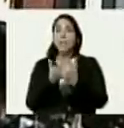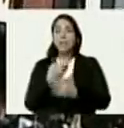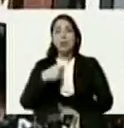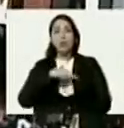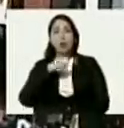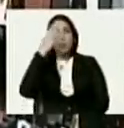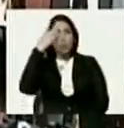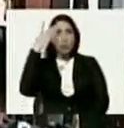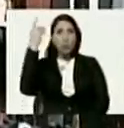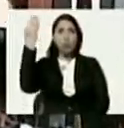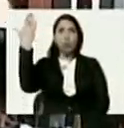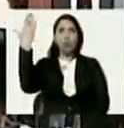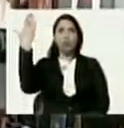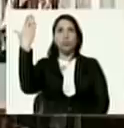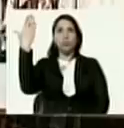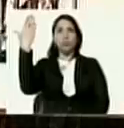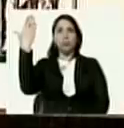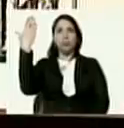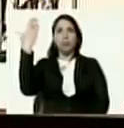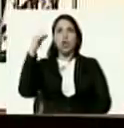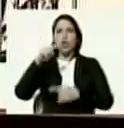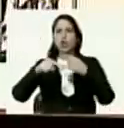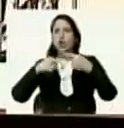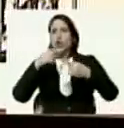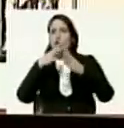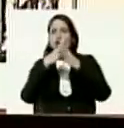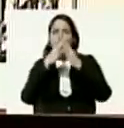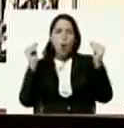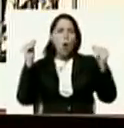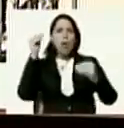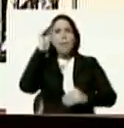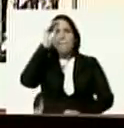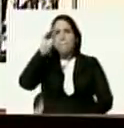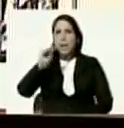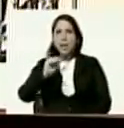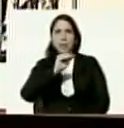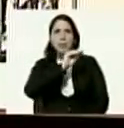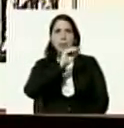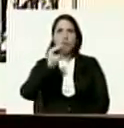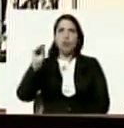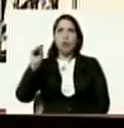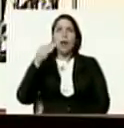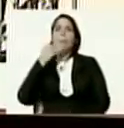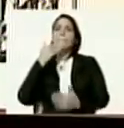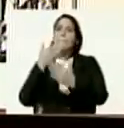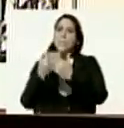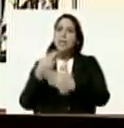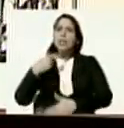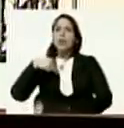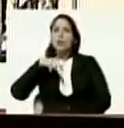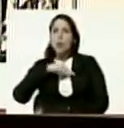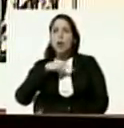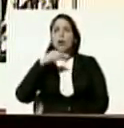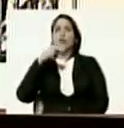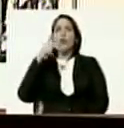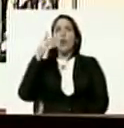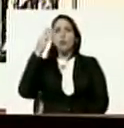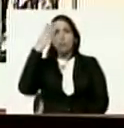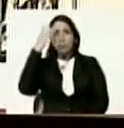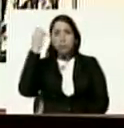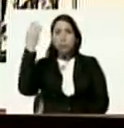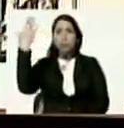Dios todas sus bendiciones. Le pido a nuestro Señor Jesucristo que derrame